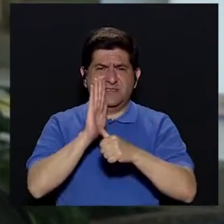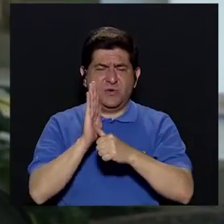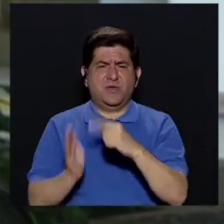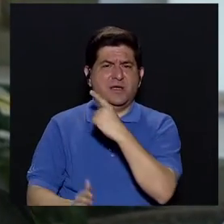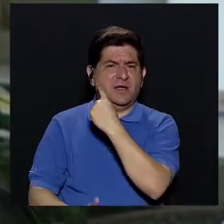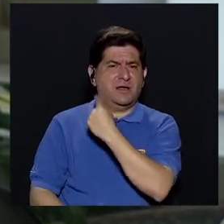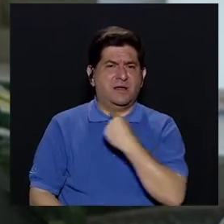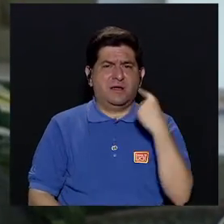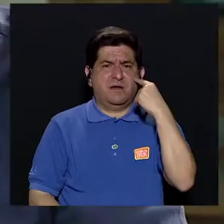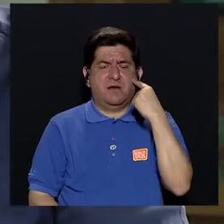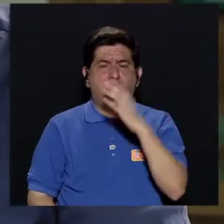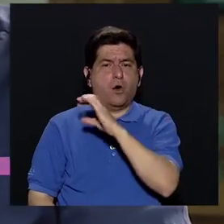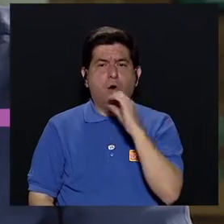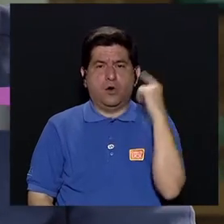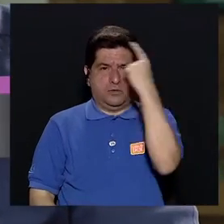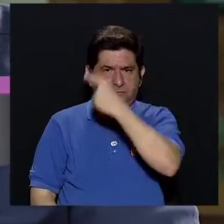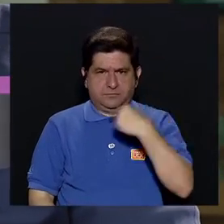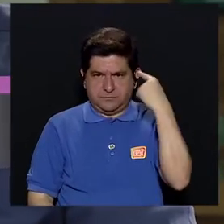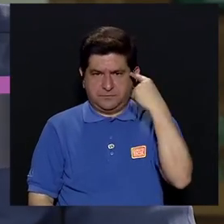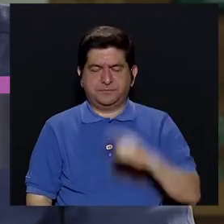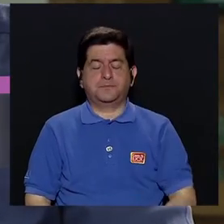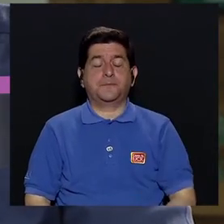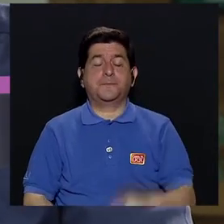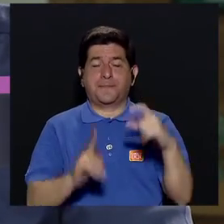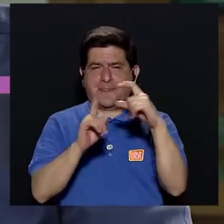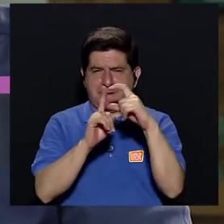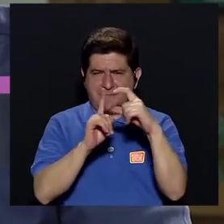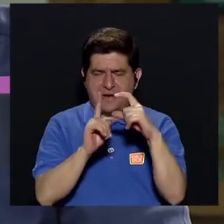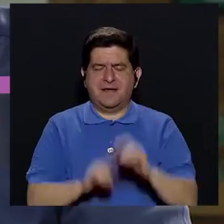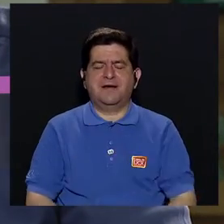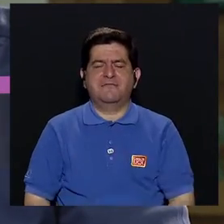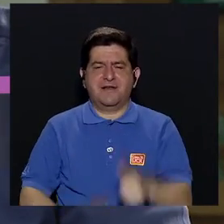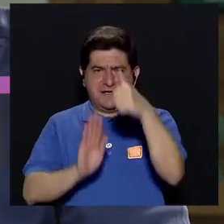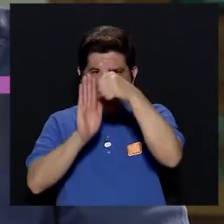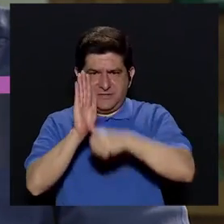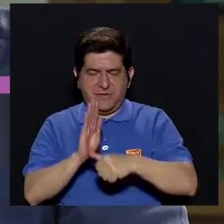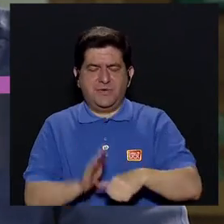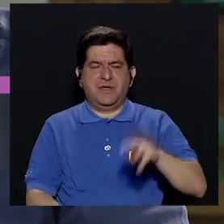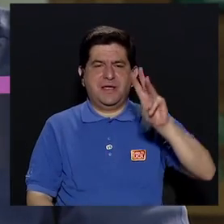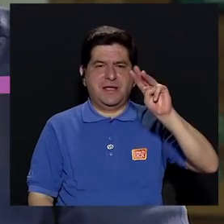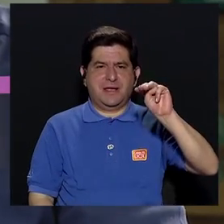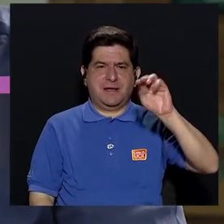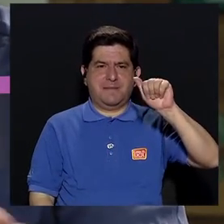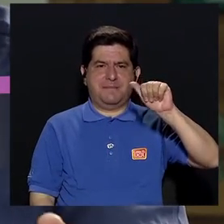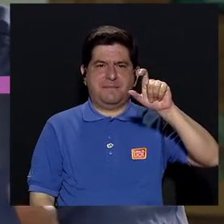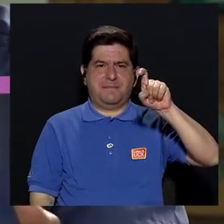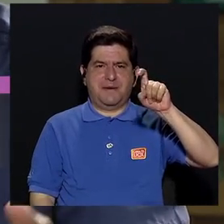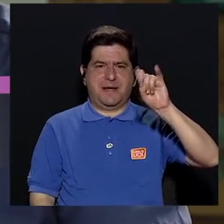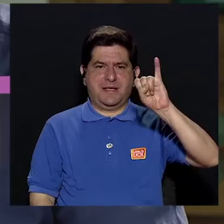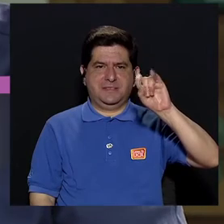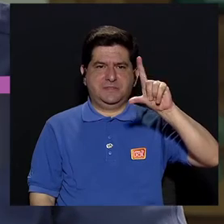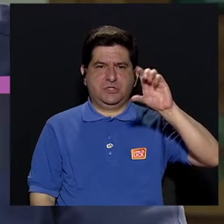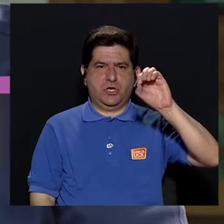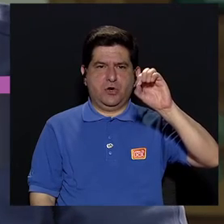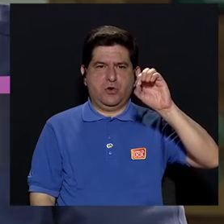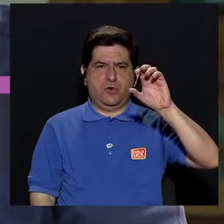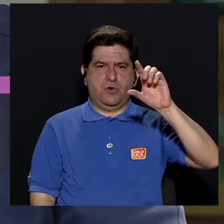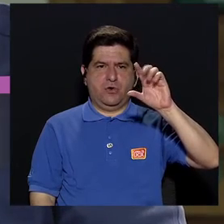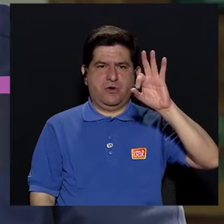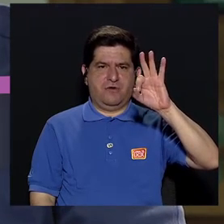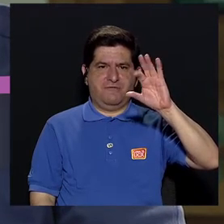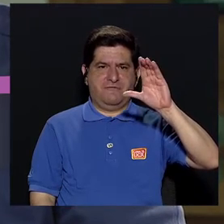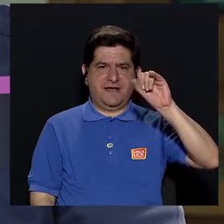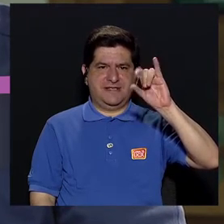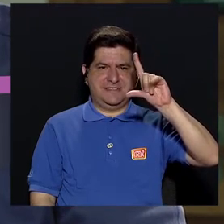cirugía maxilofacial. Sí, efectivamente, el término de cirugía maxilofacial puede prestarse a